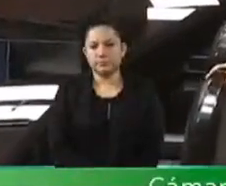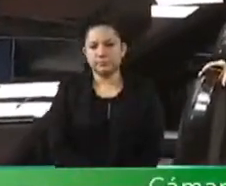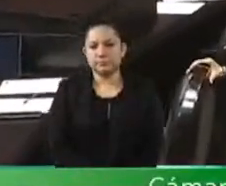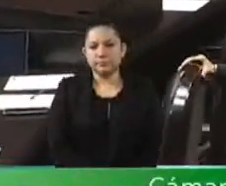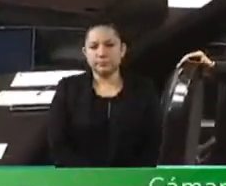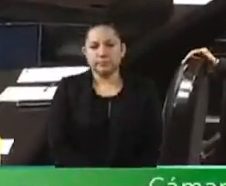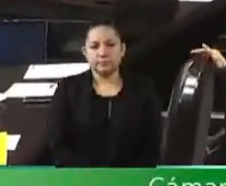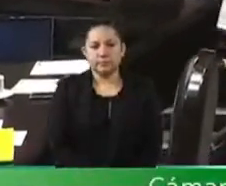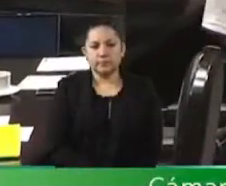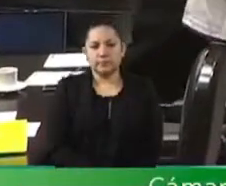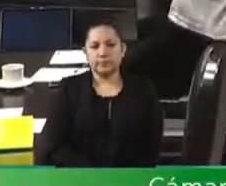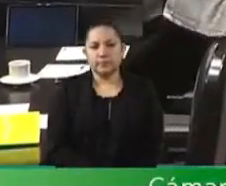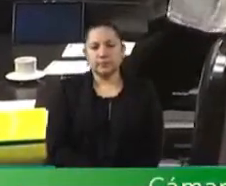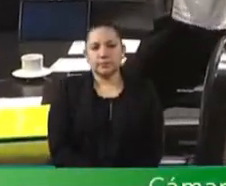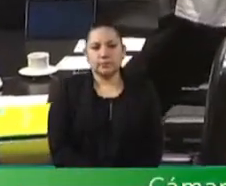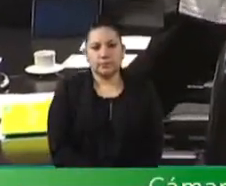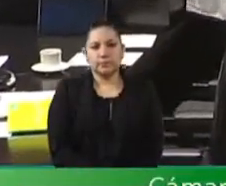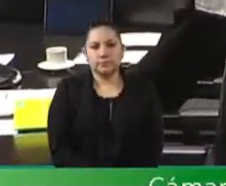¿Sí la retiro?